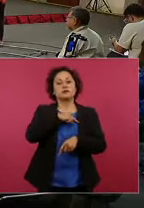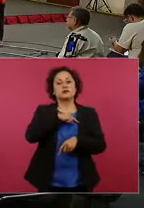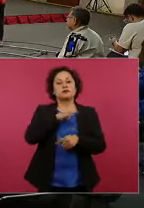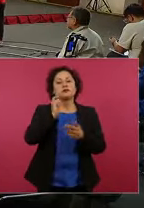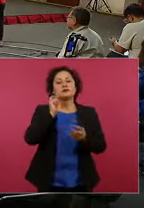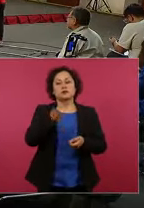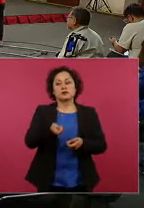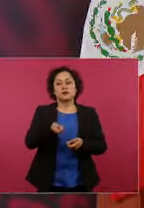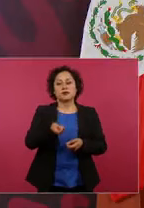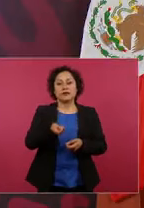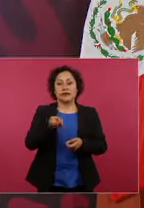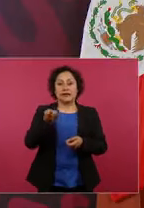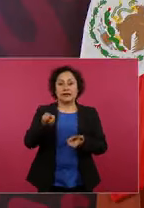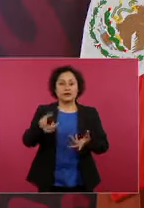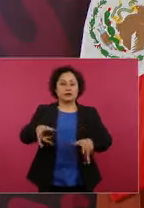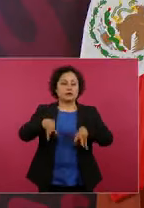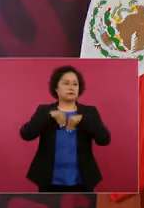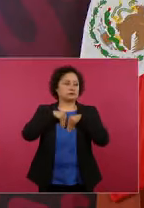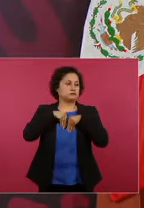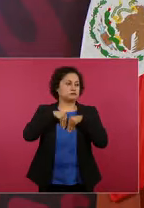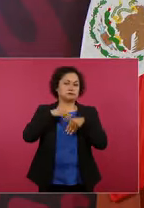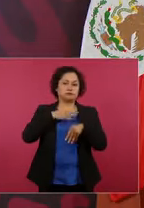quedar con esa herencia.